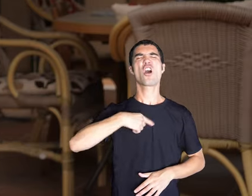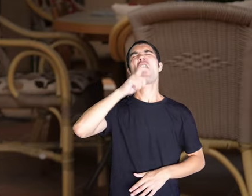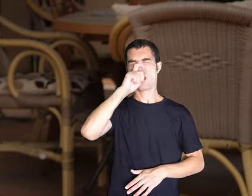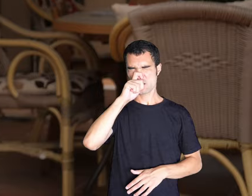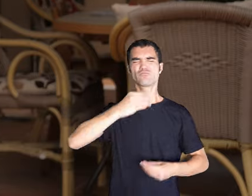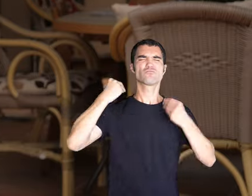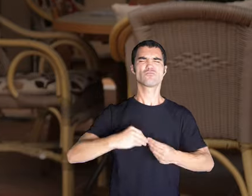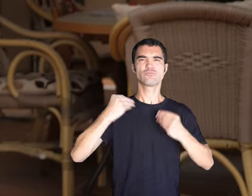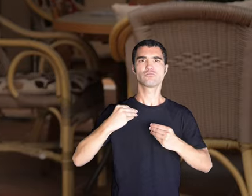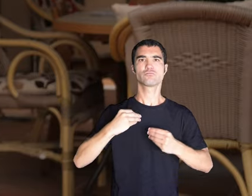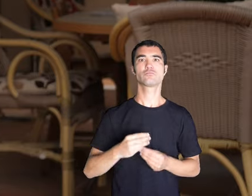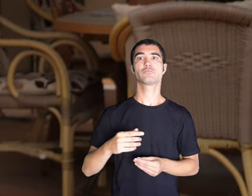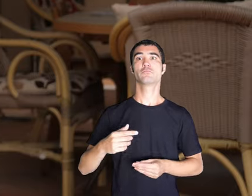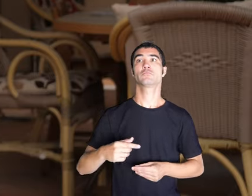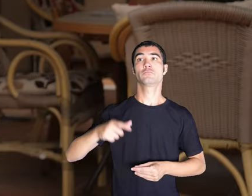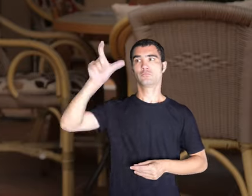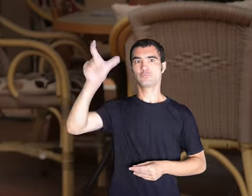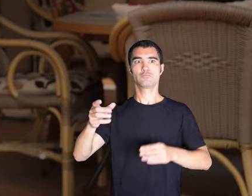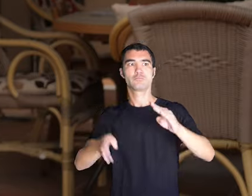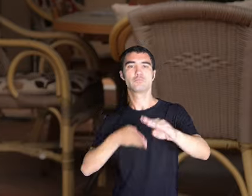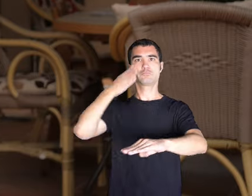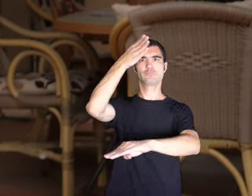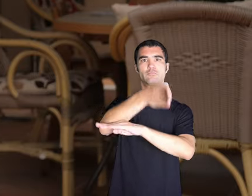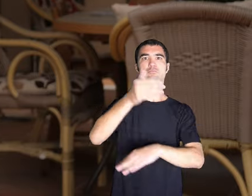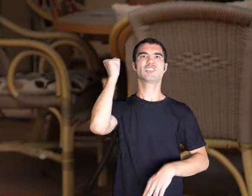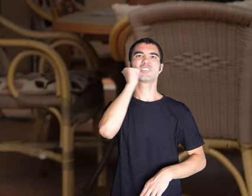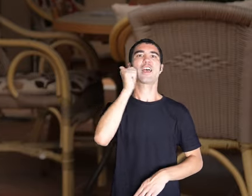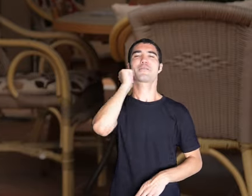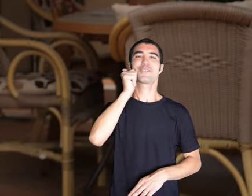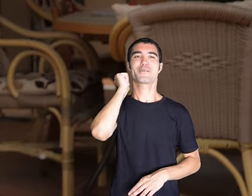se presentaron el día justamente que, un sábado,